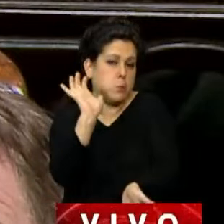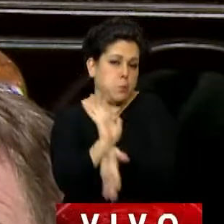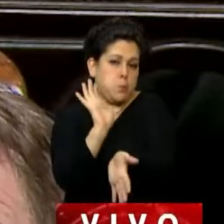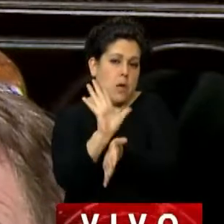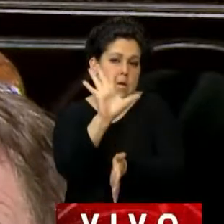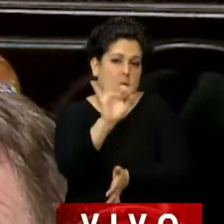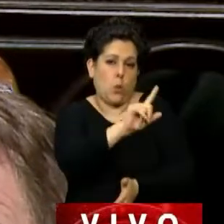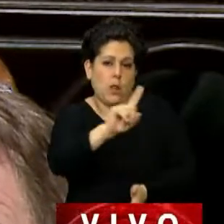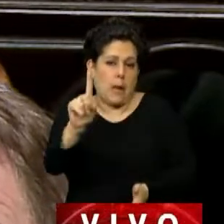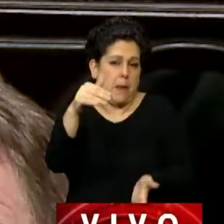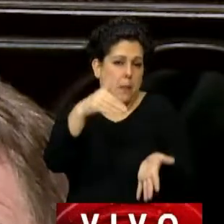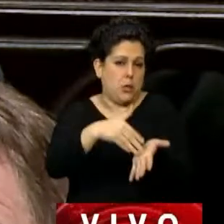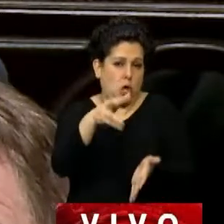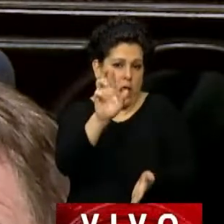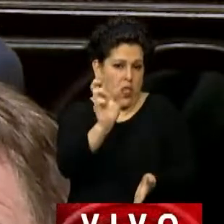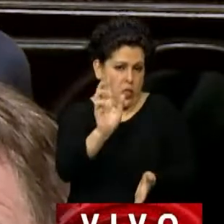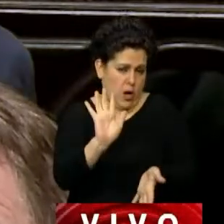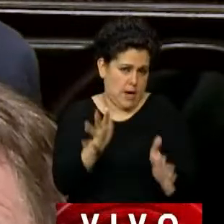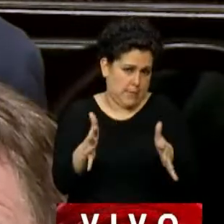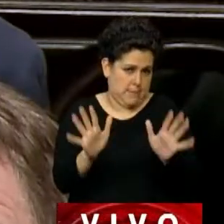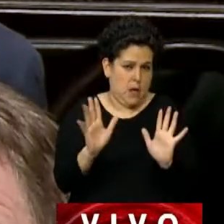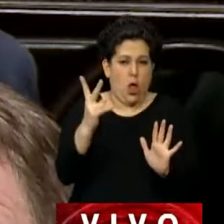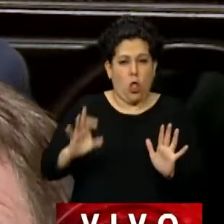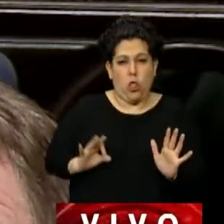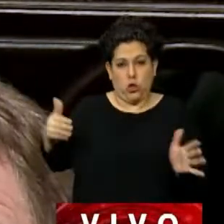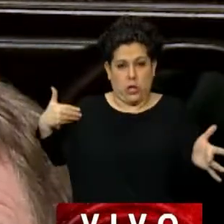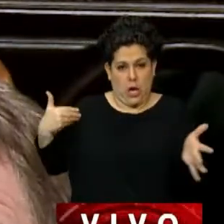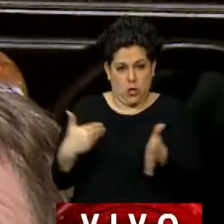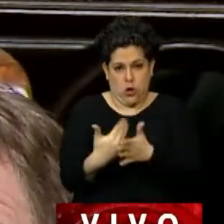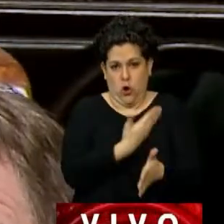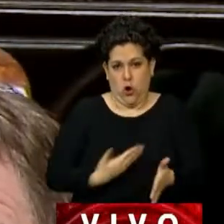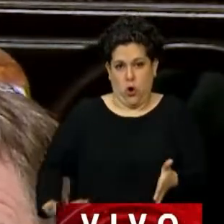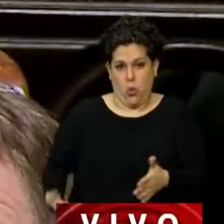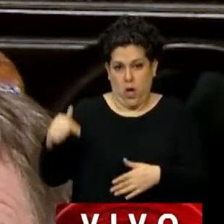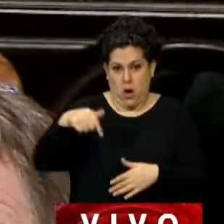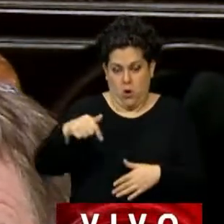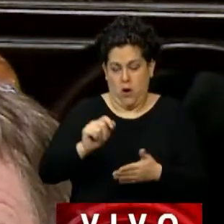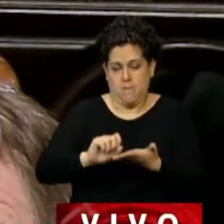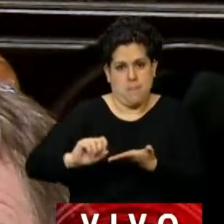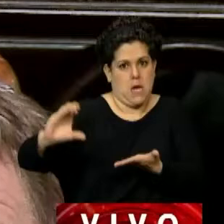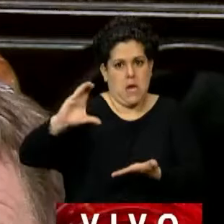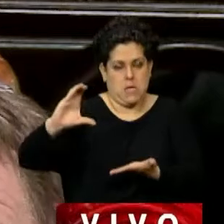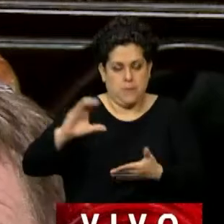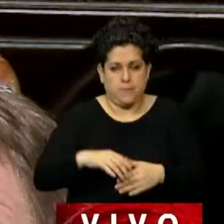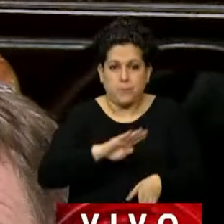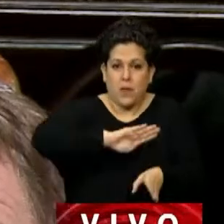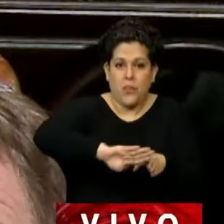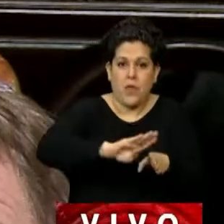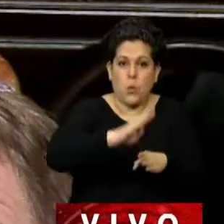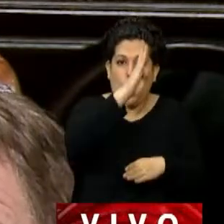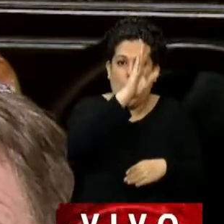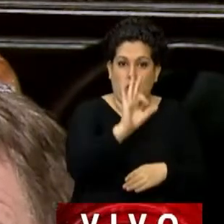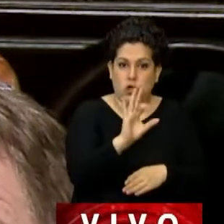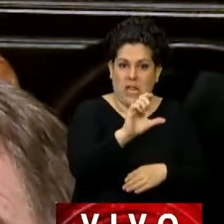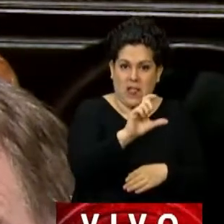50.000 millones de dólares en estos 2 años y algo de gobierno. La deuda del Banco Central, que se utilizó